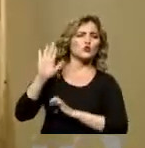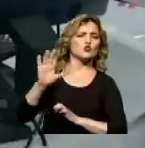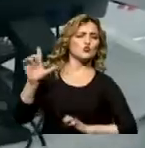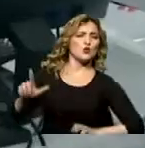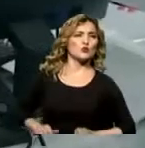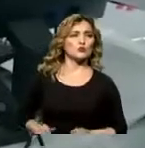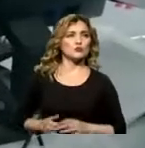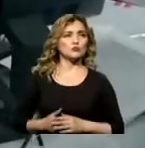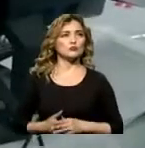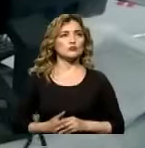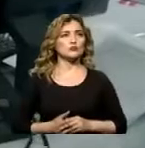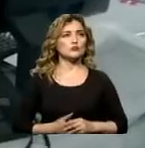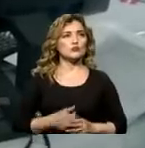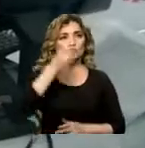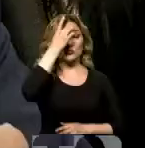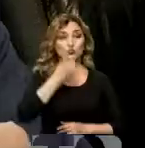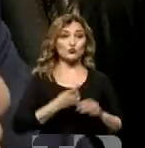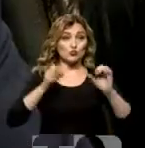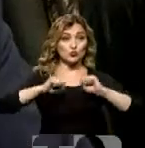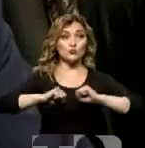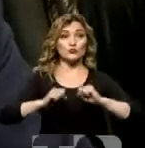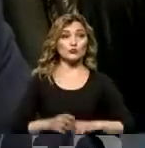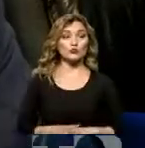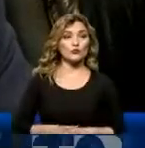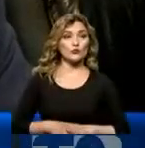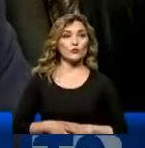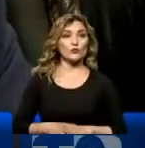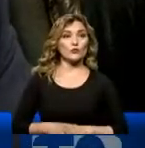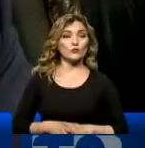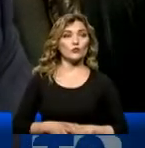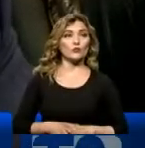salud del paciente y tomar decisiones en privado